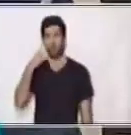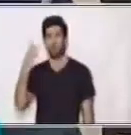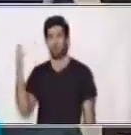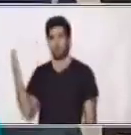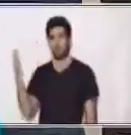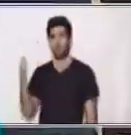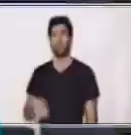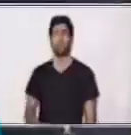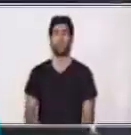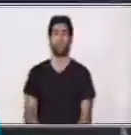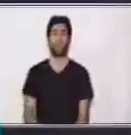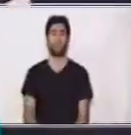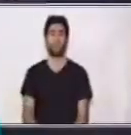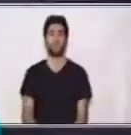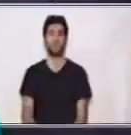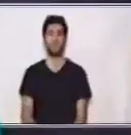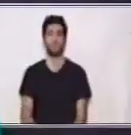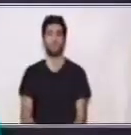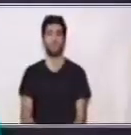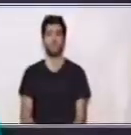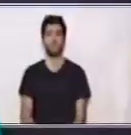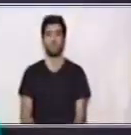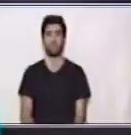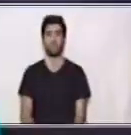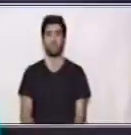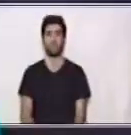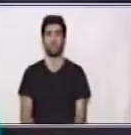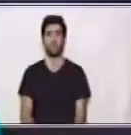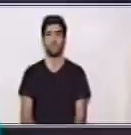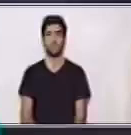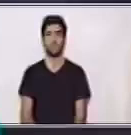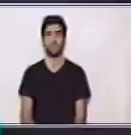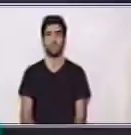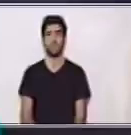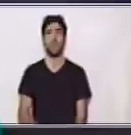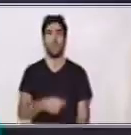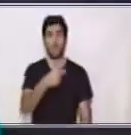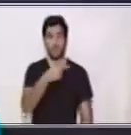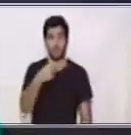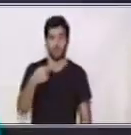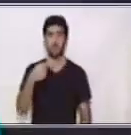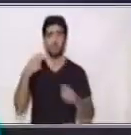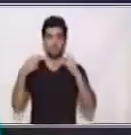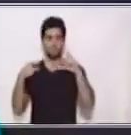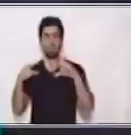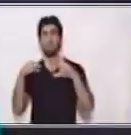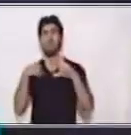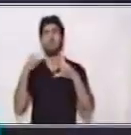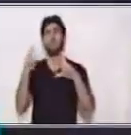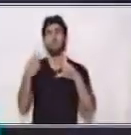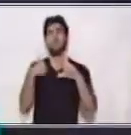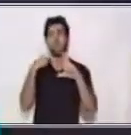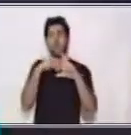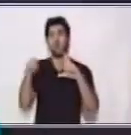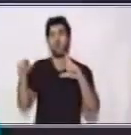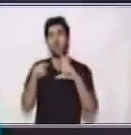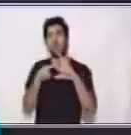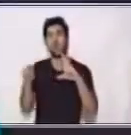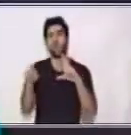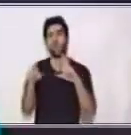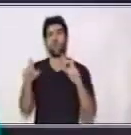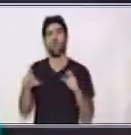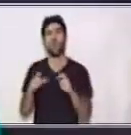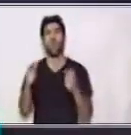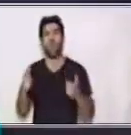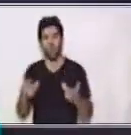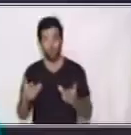aquí, voy a abrir el paréntesis. ¿Por qué razón? Porque primero voy a hacer la aplicación del